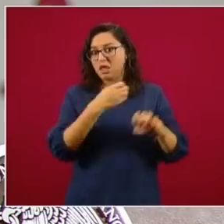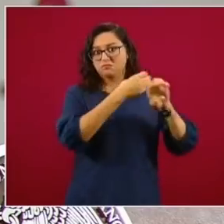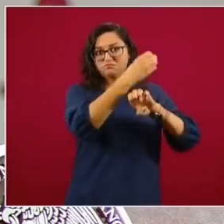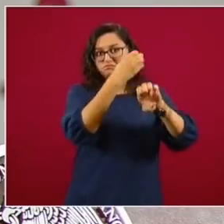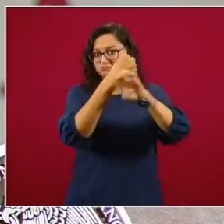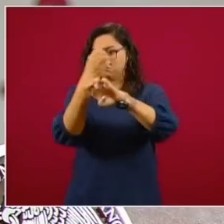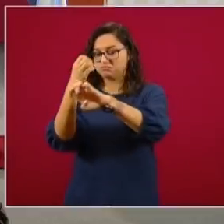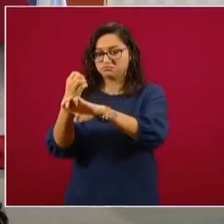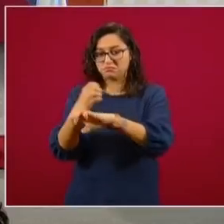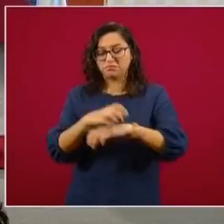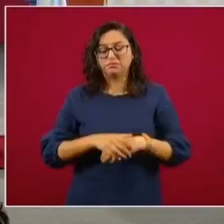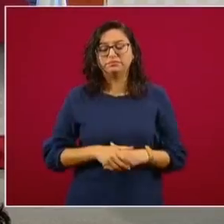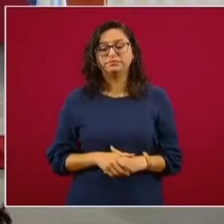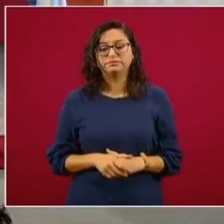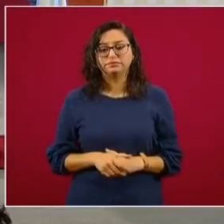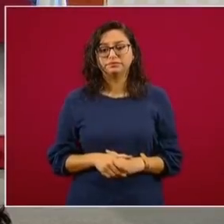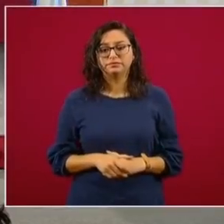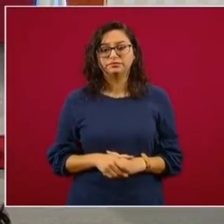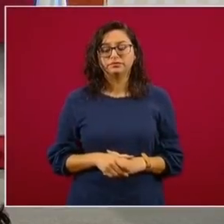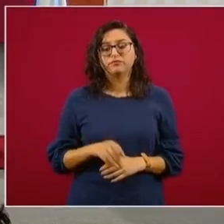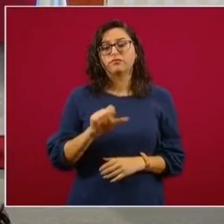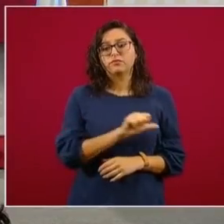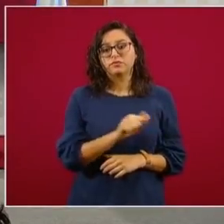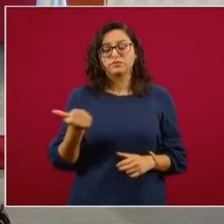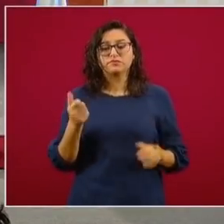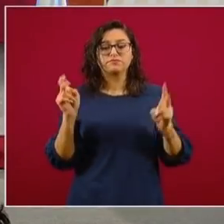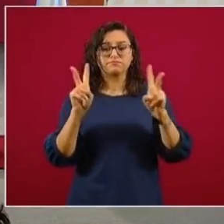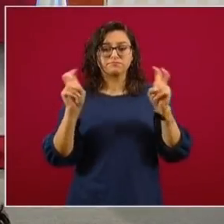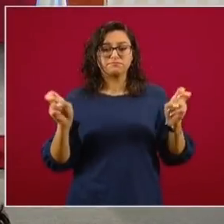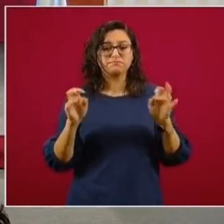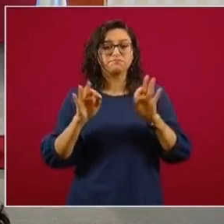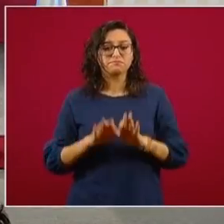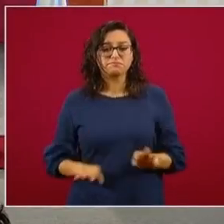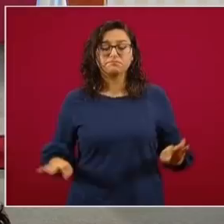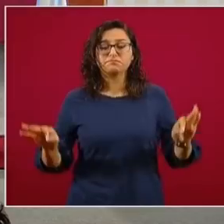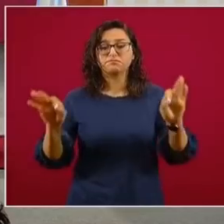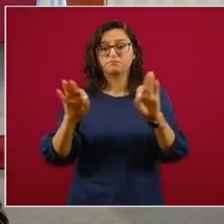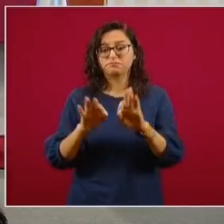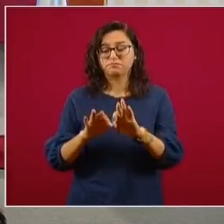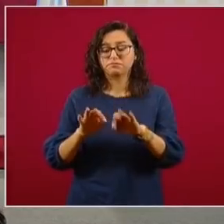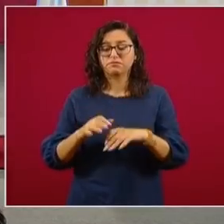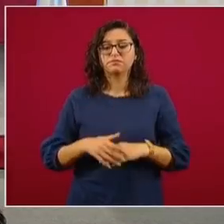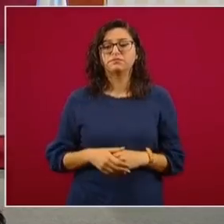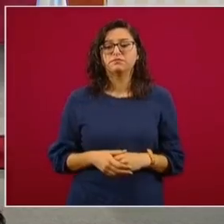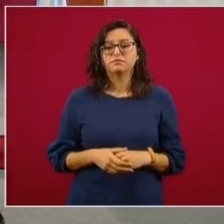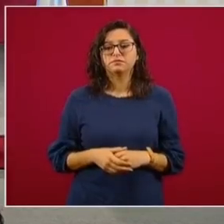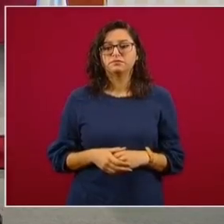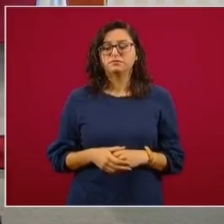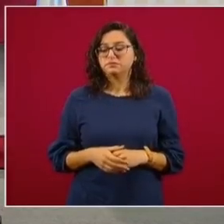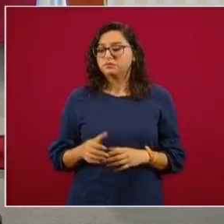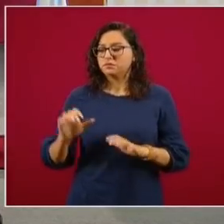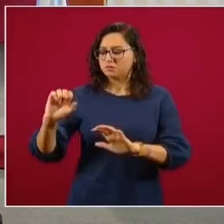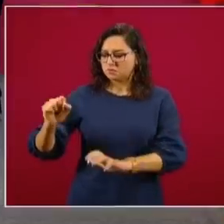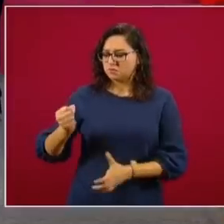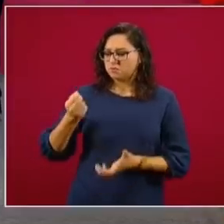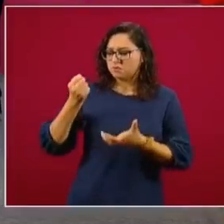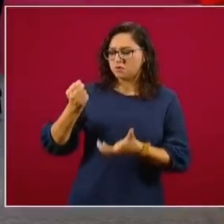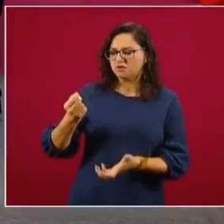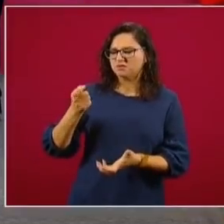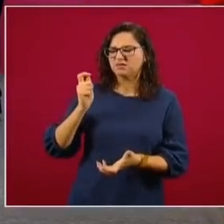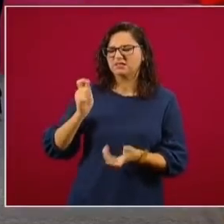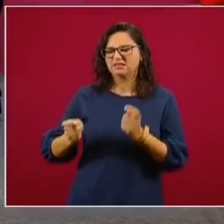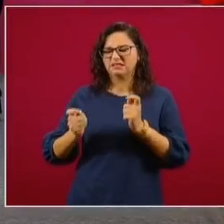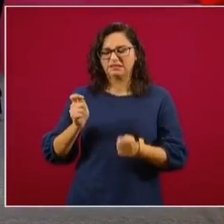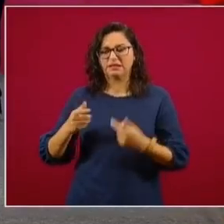participable. Otro punto importante es, para entender cómo está el presupuesto, es entender cómo